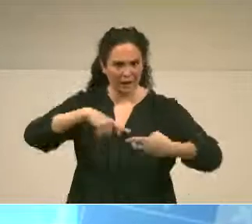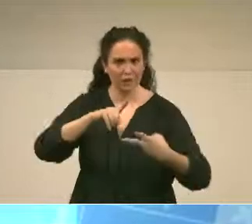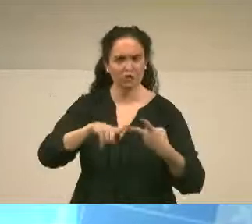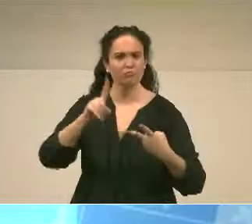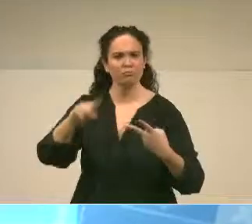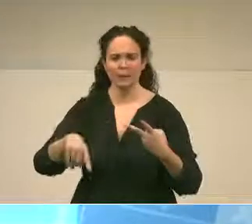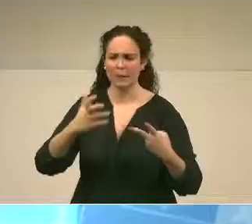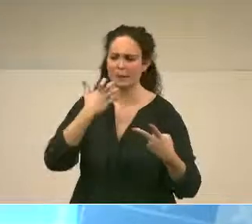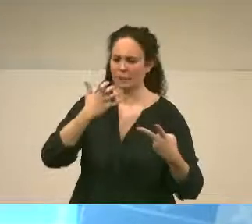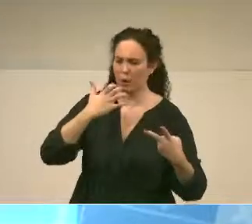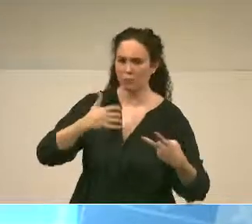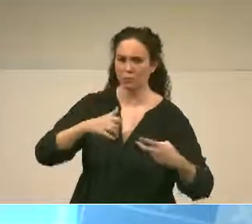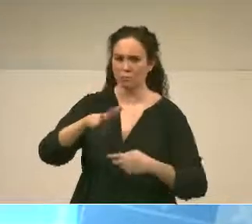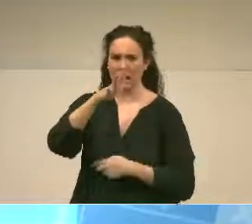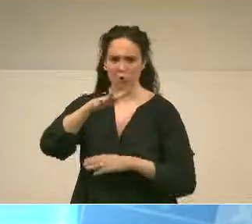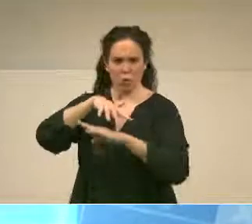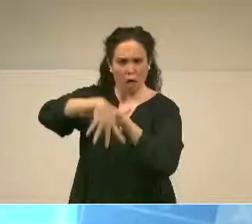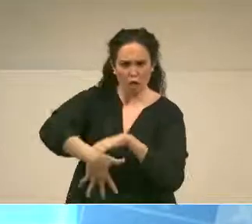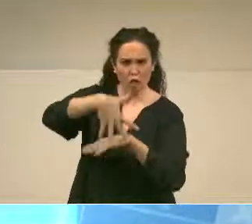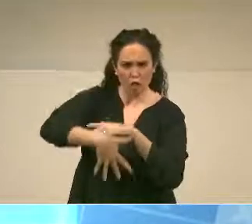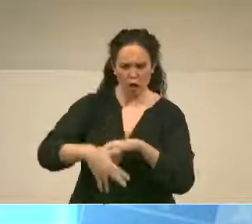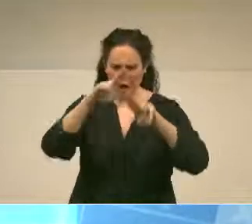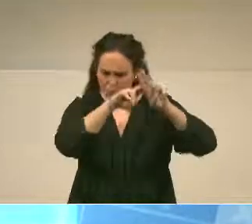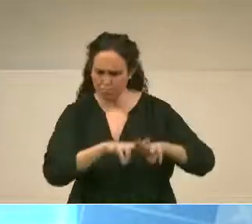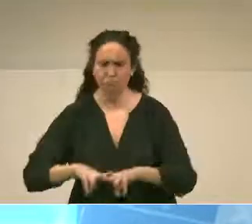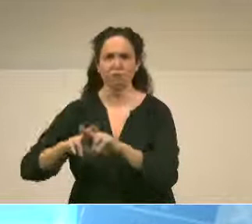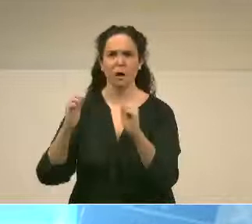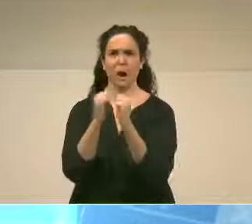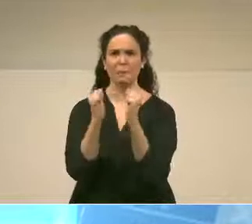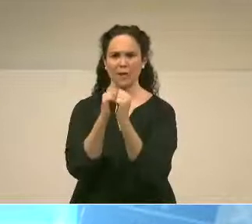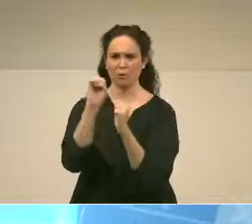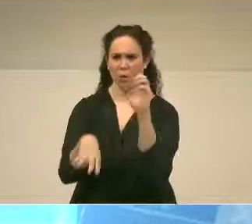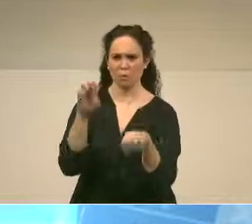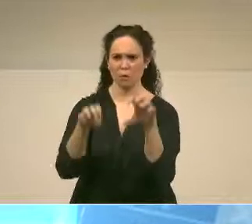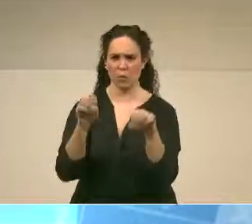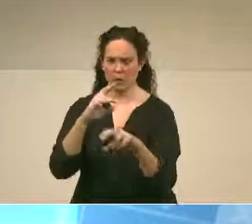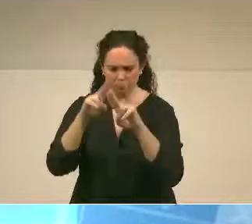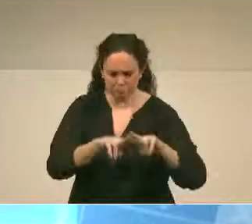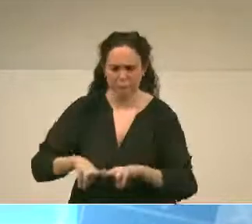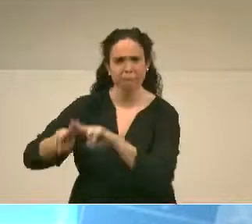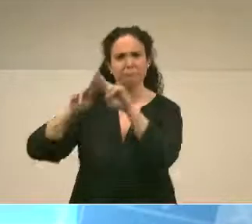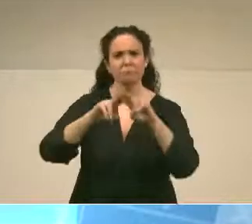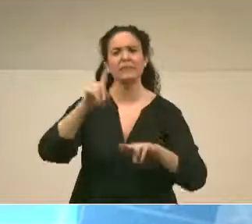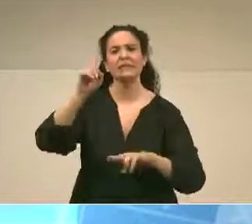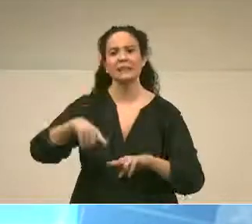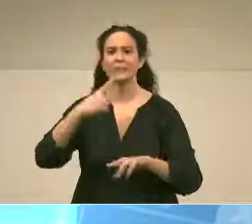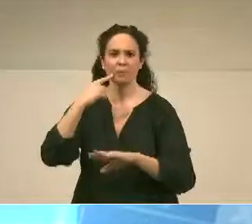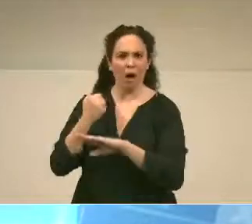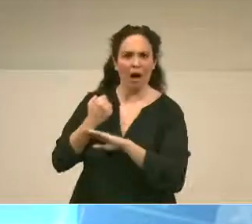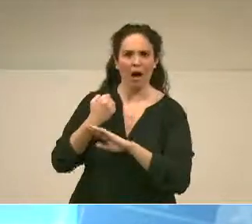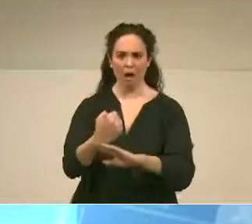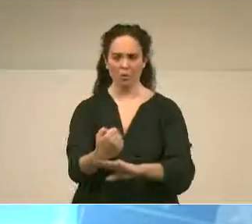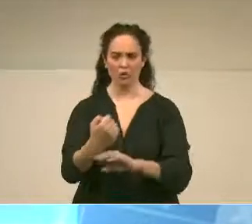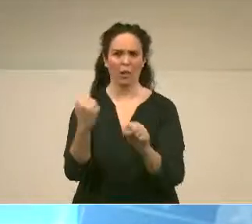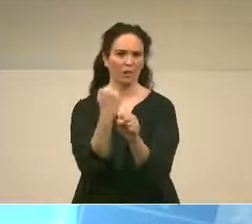de daños en caso de inundaciones, desprendimientos u otros fenómenos naturales, así como también las tareas de apoyo a